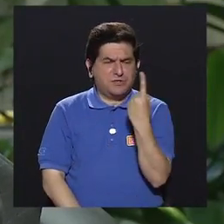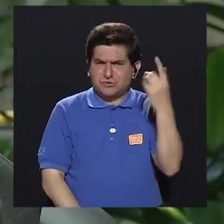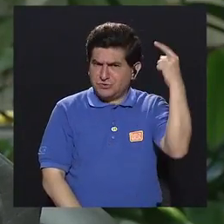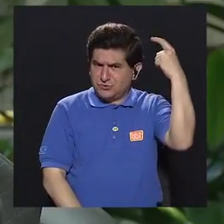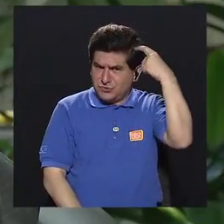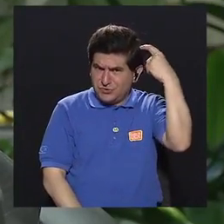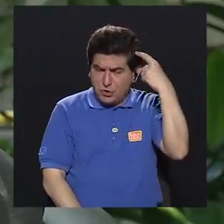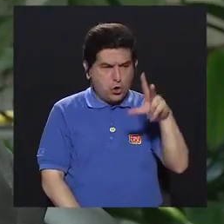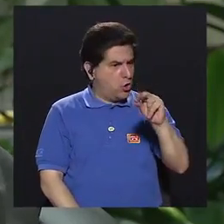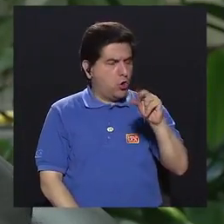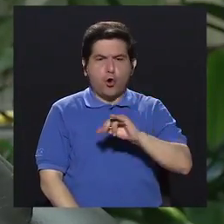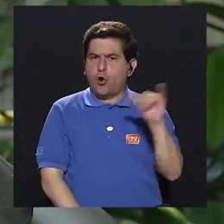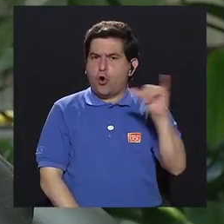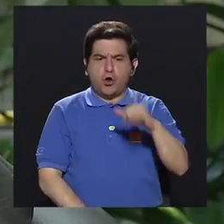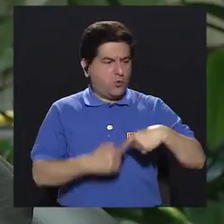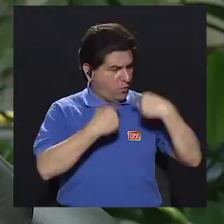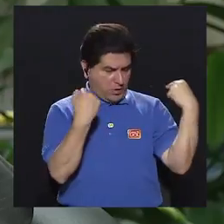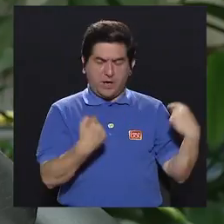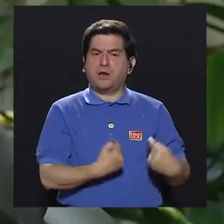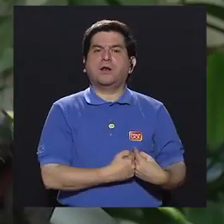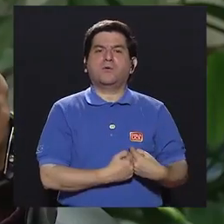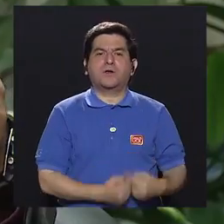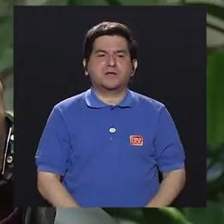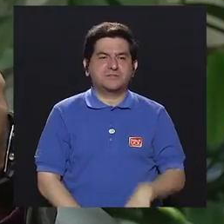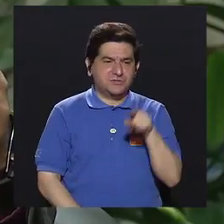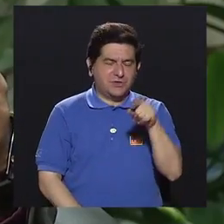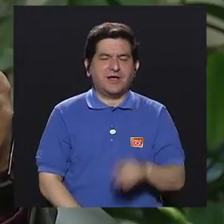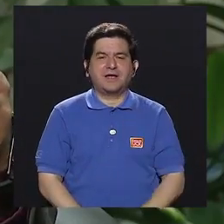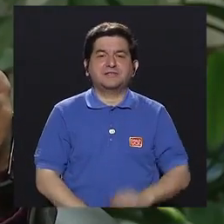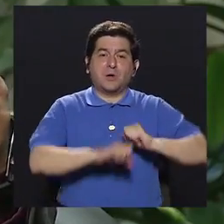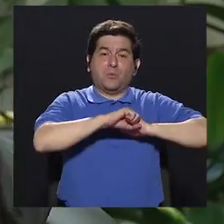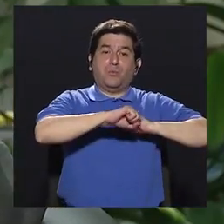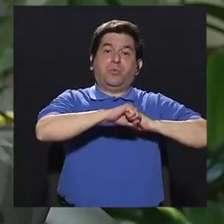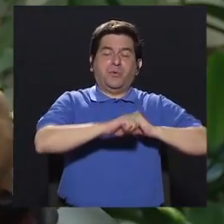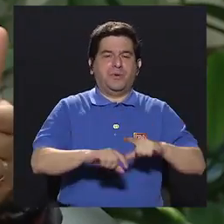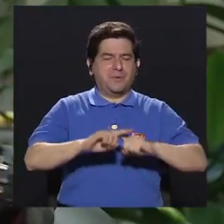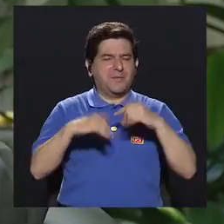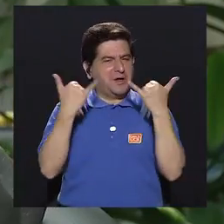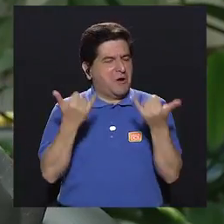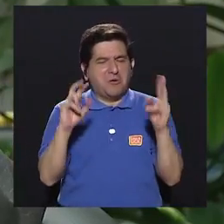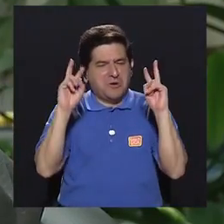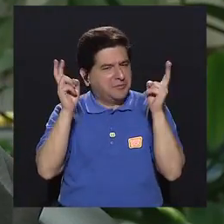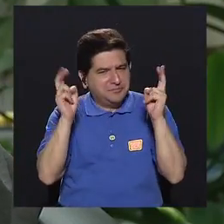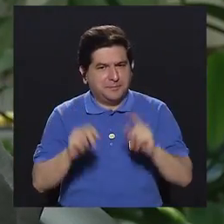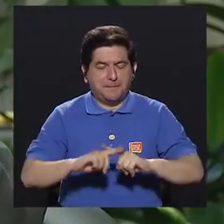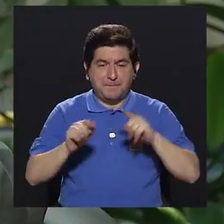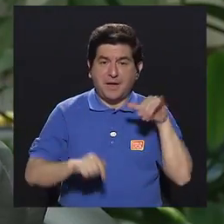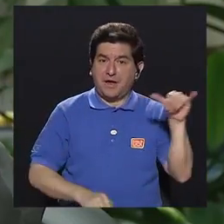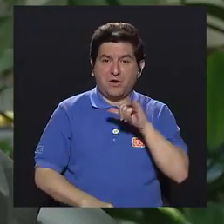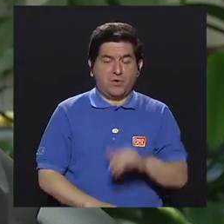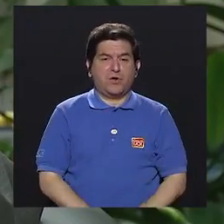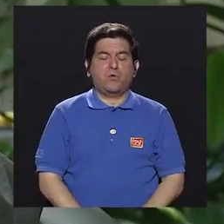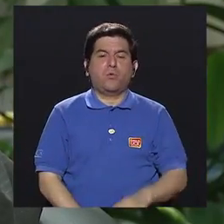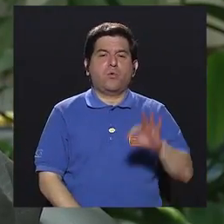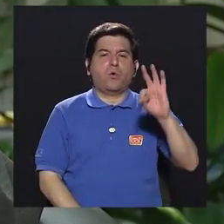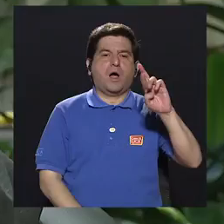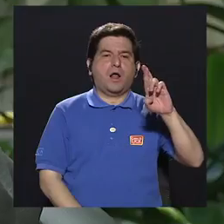cerebro, sino también podría ser a nivel de corazón, que es lo que conocemos como un infarto, pero bueno, no es el tema del caso. Pero ese trombo